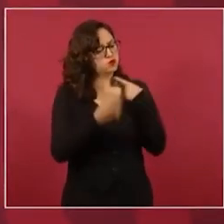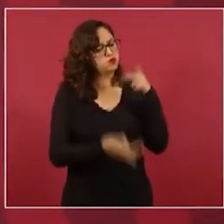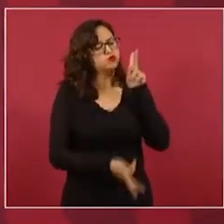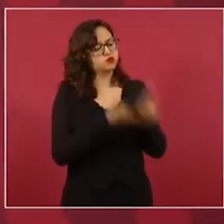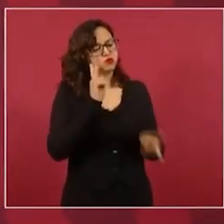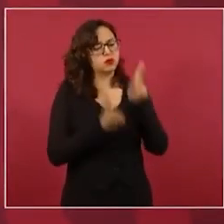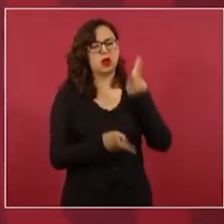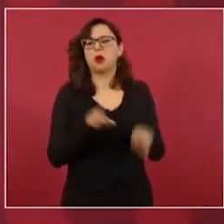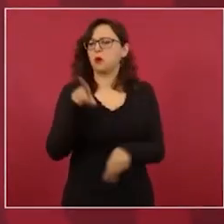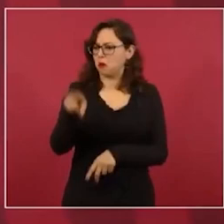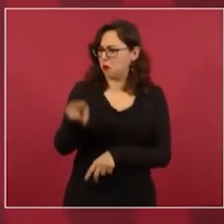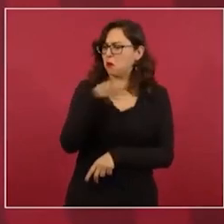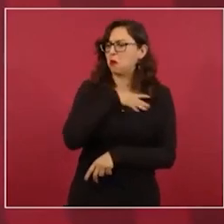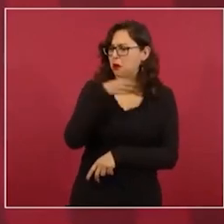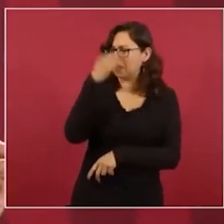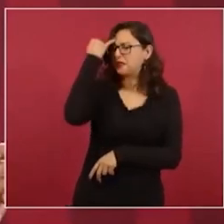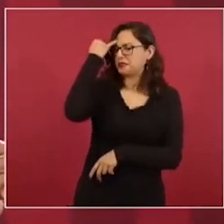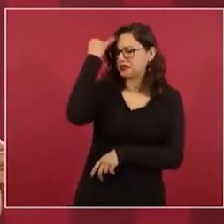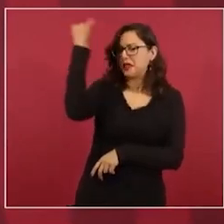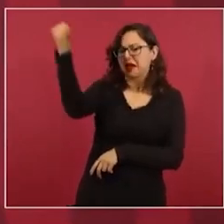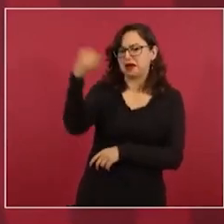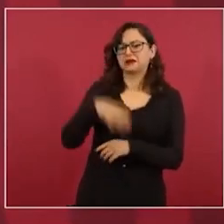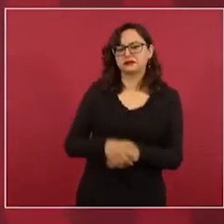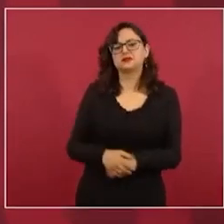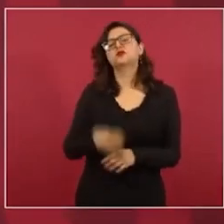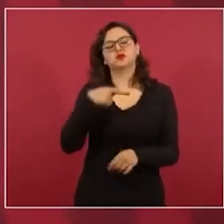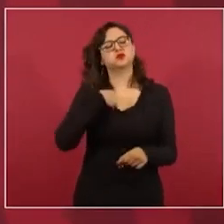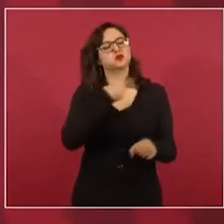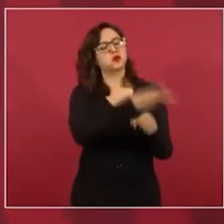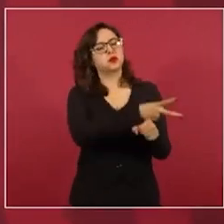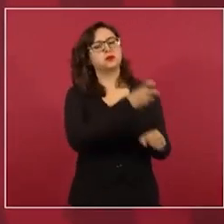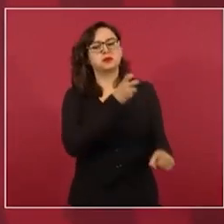idea. Sí. O sea, los